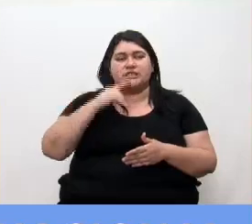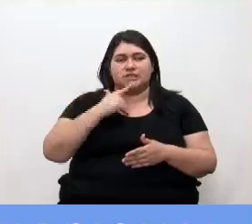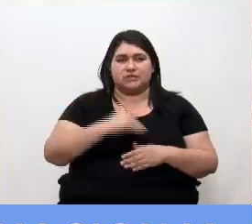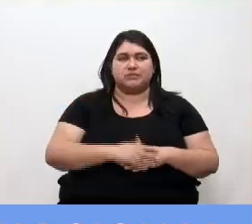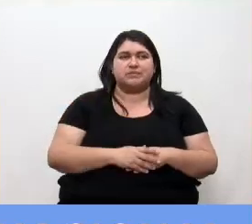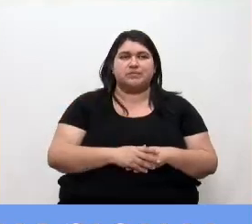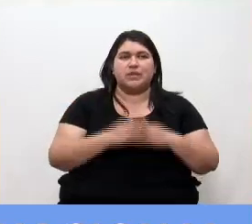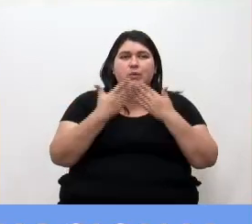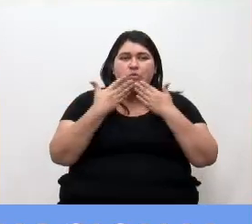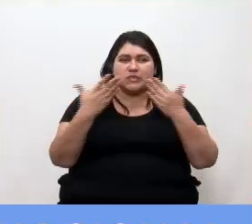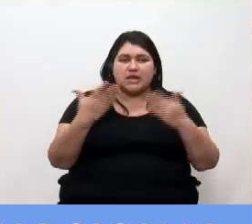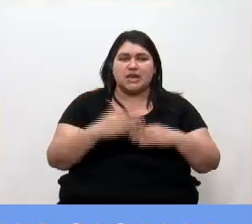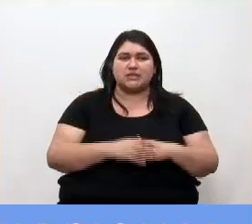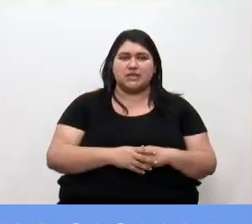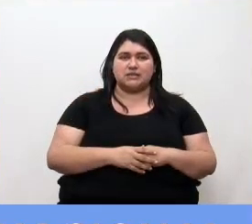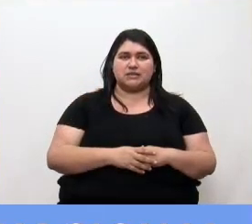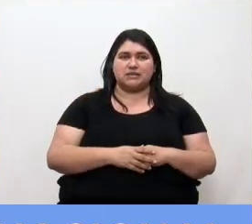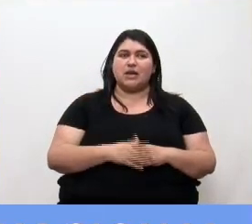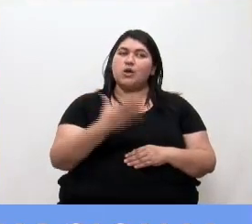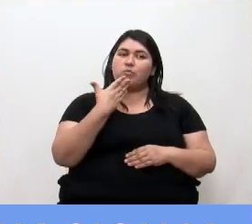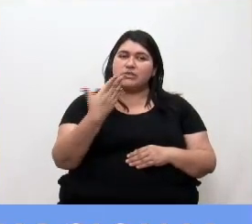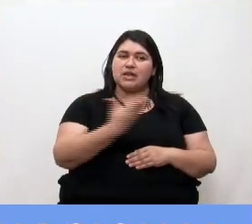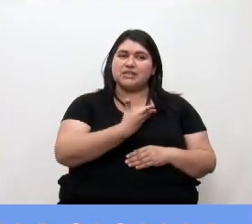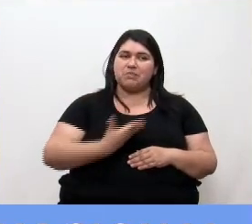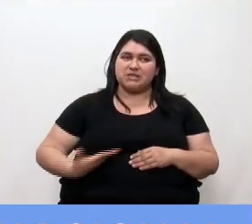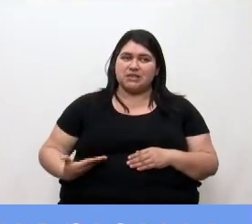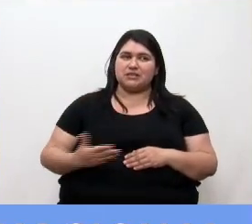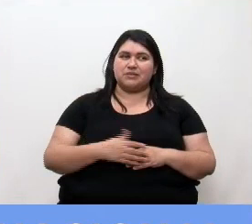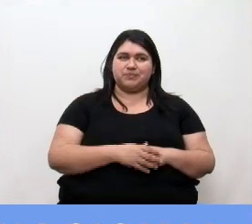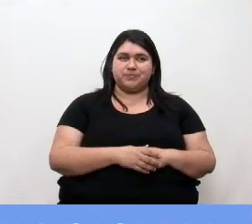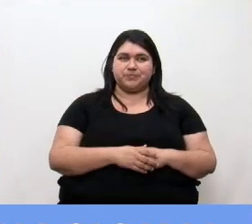gracias gracias señora presidente